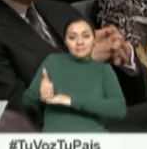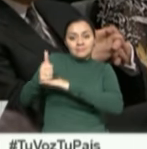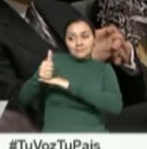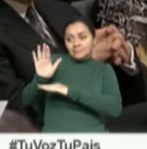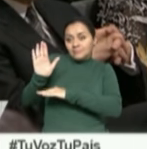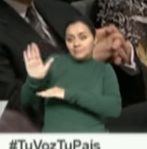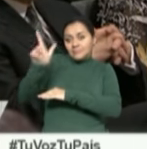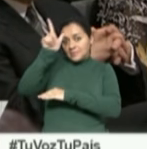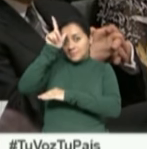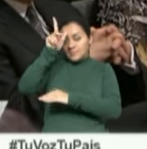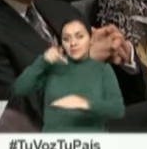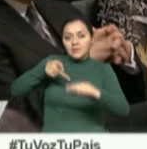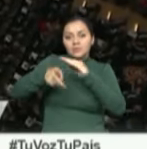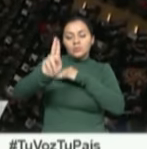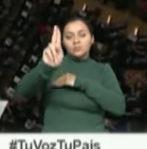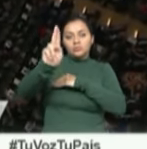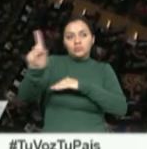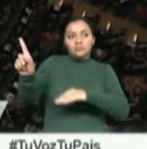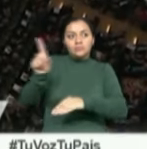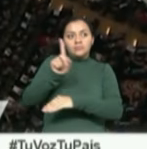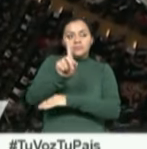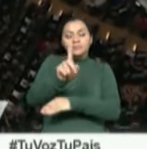asistió al concierto inaugural.